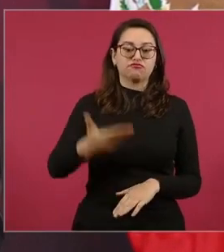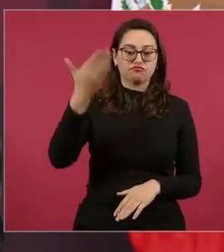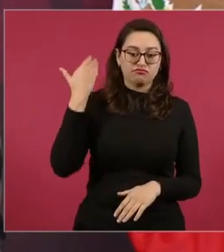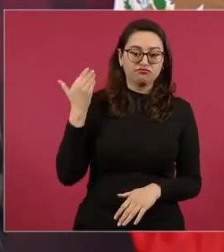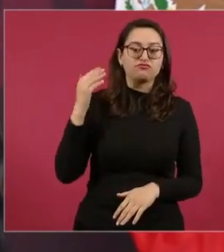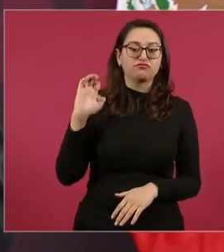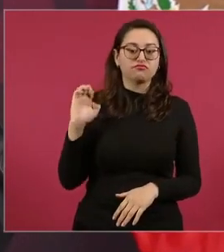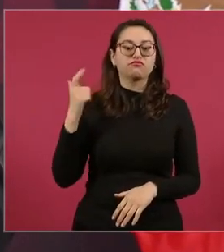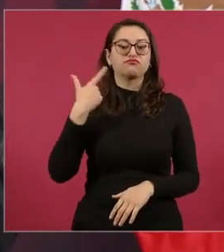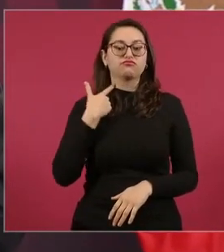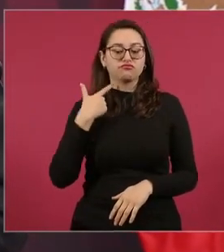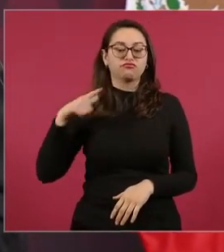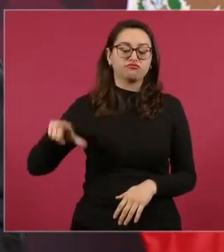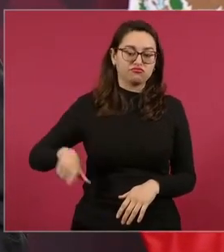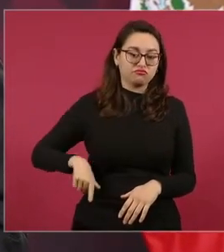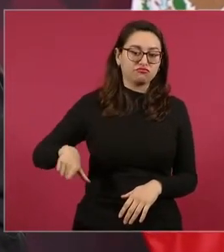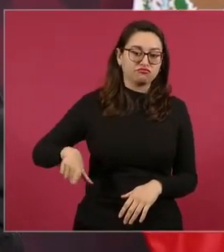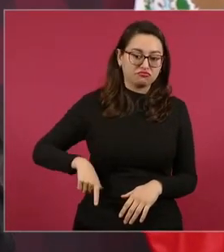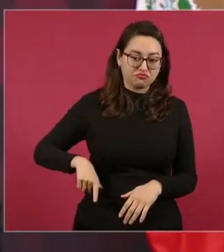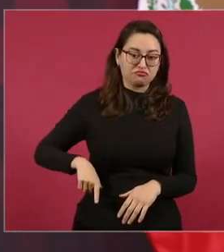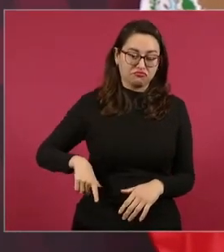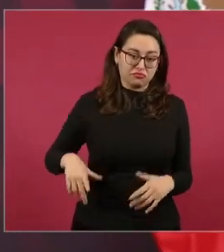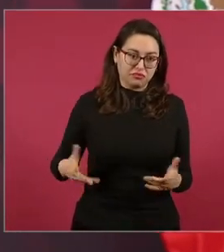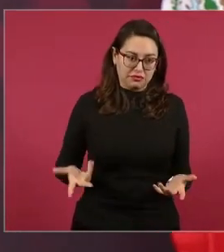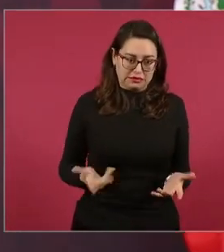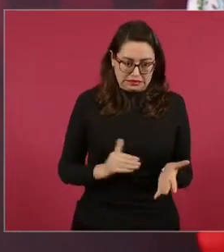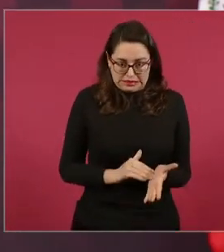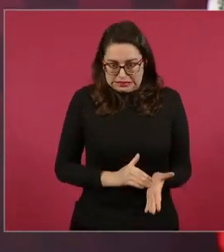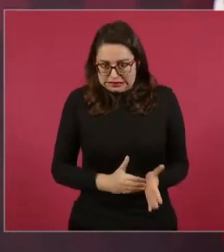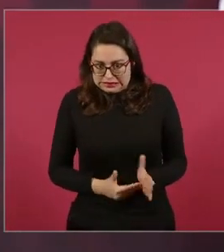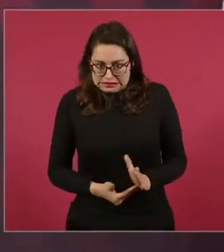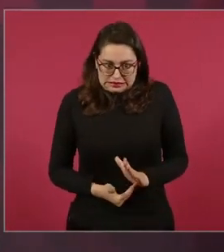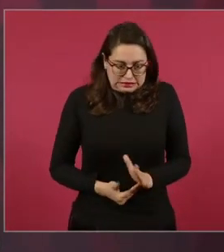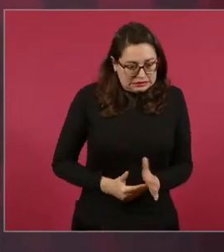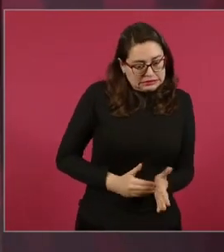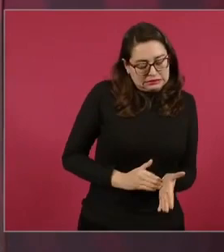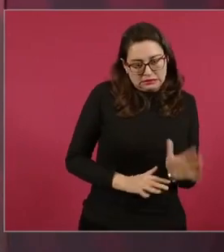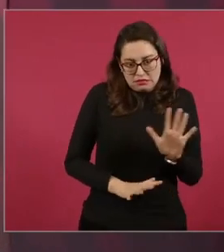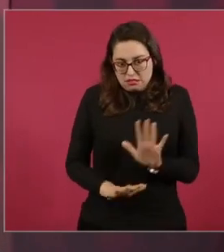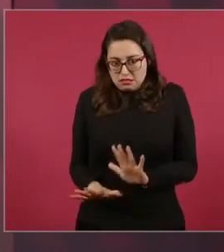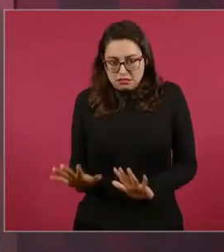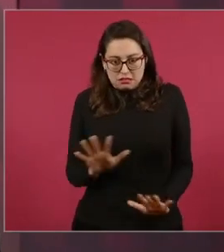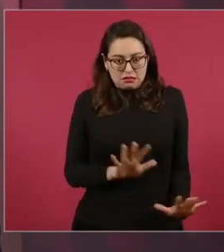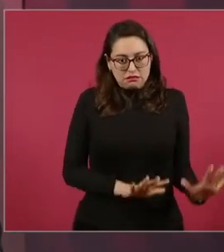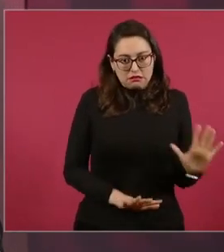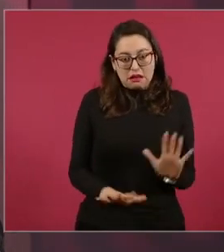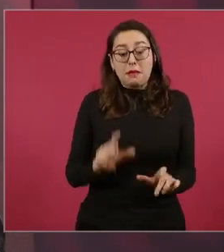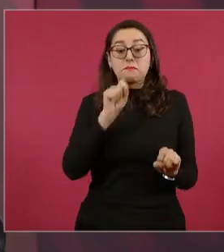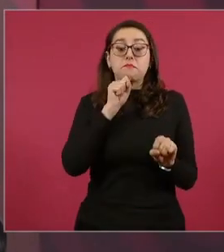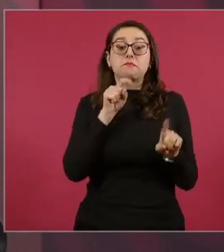y otros que no sé si de buena o mala fe